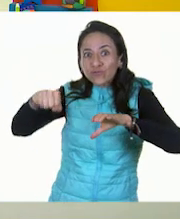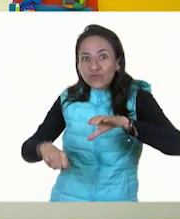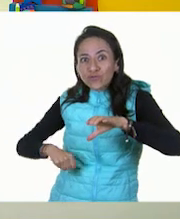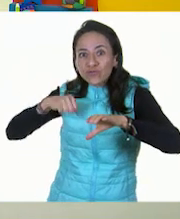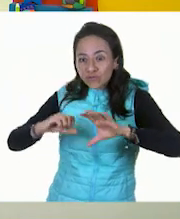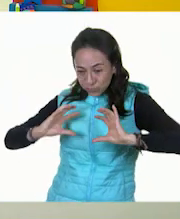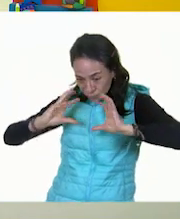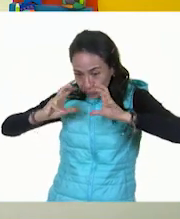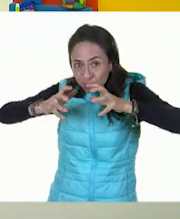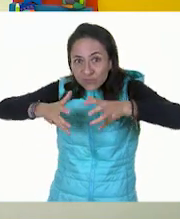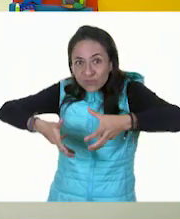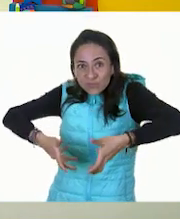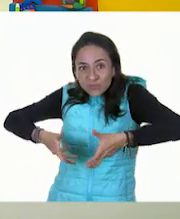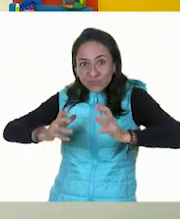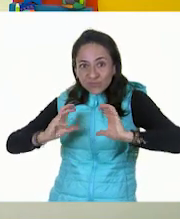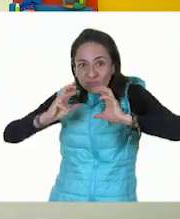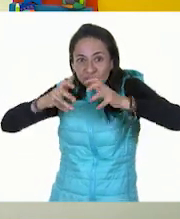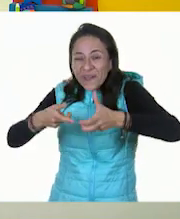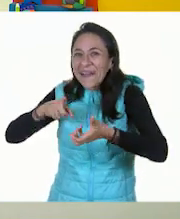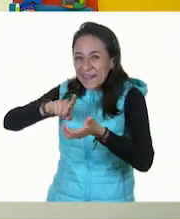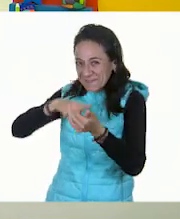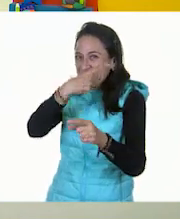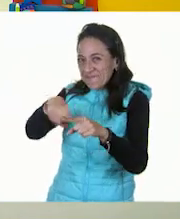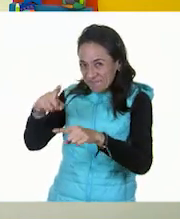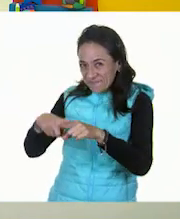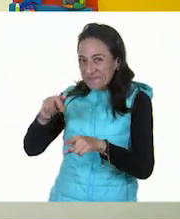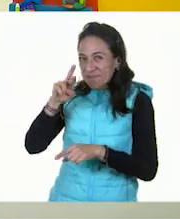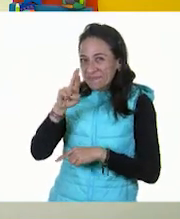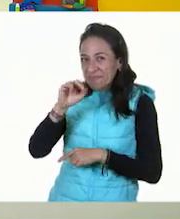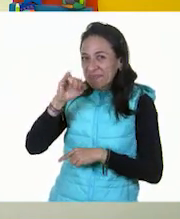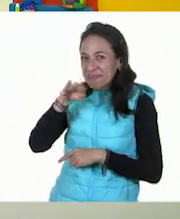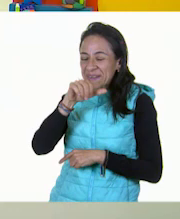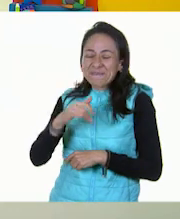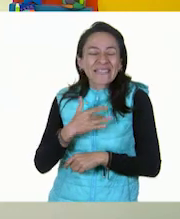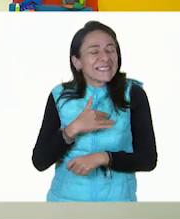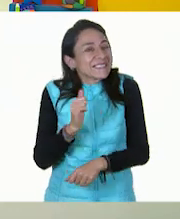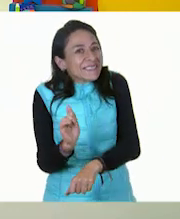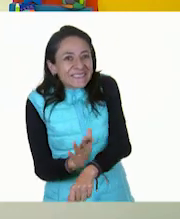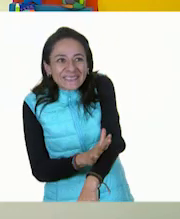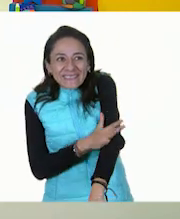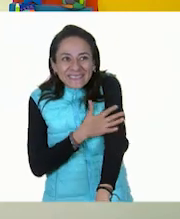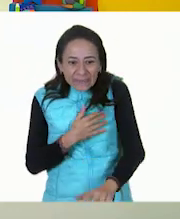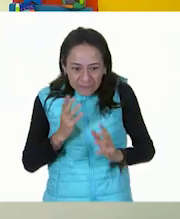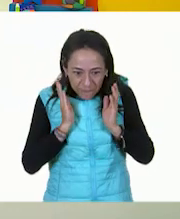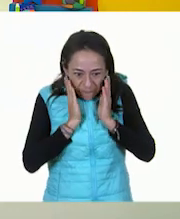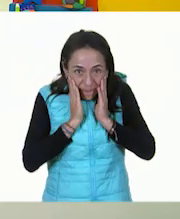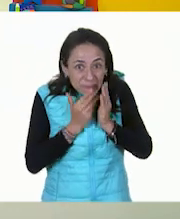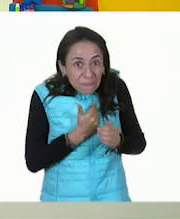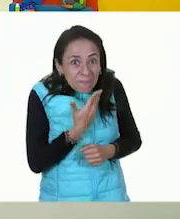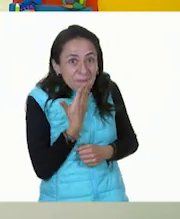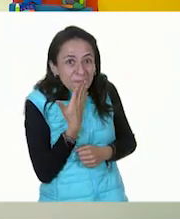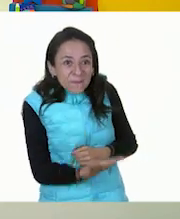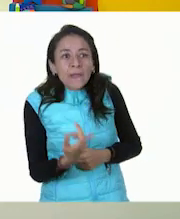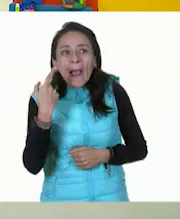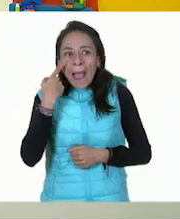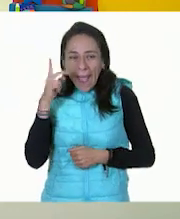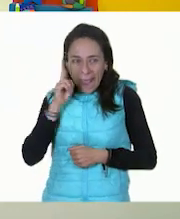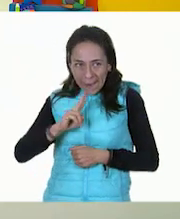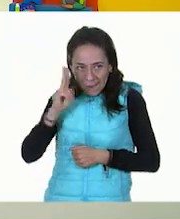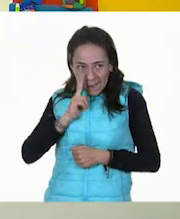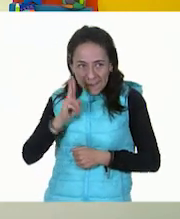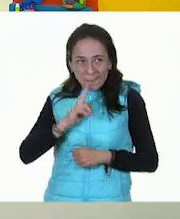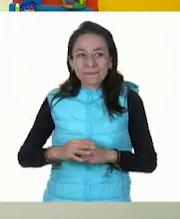sacarla. Tan, tan, tan, tan. ¡Ay, muy bien! Vamos a girarla para que podamos sacar bien